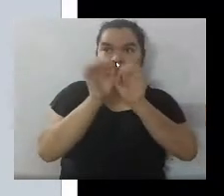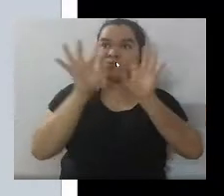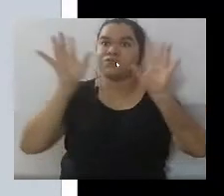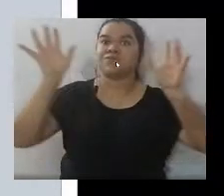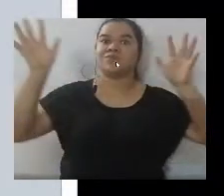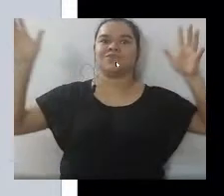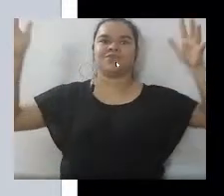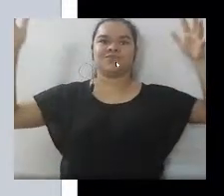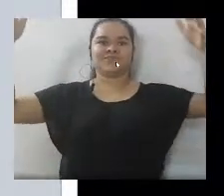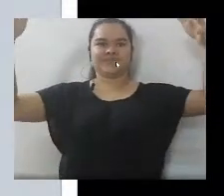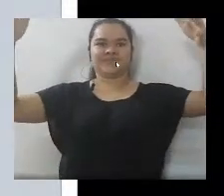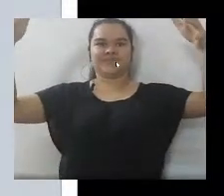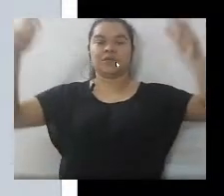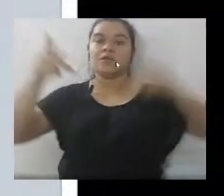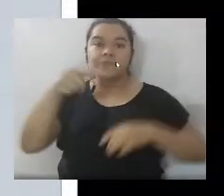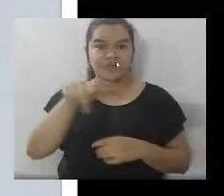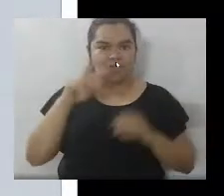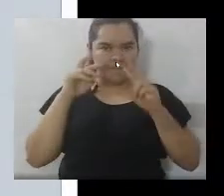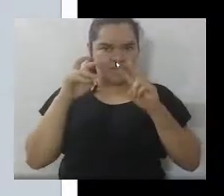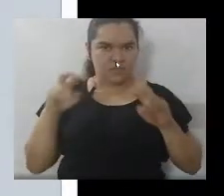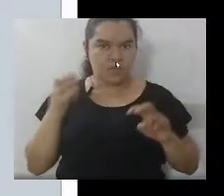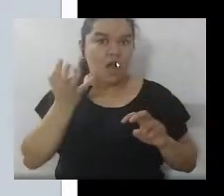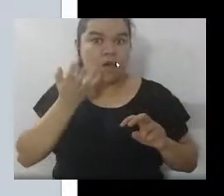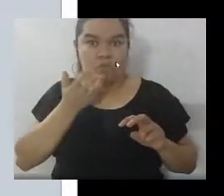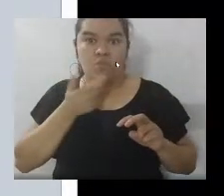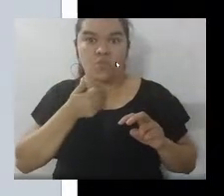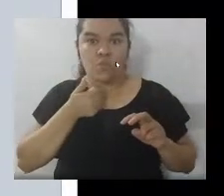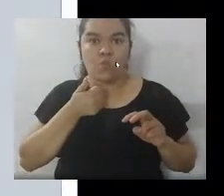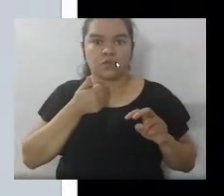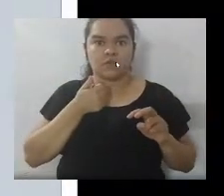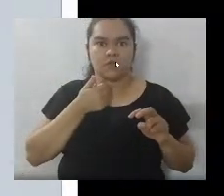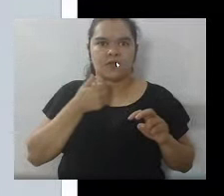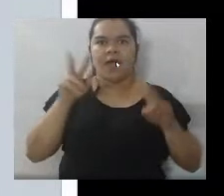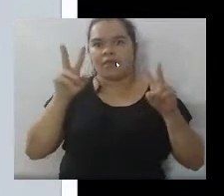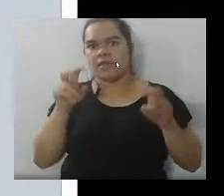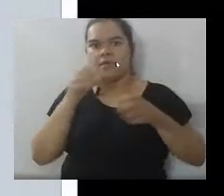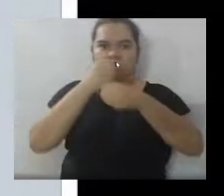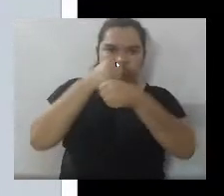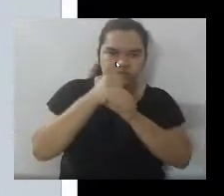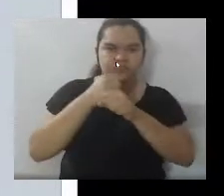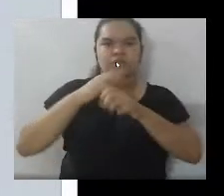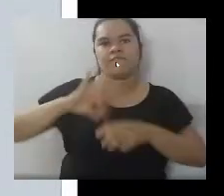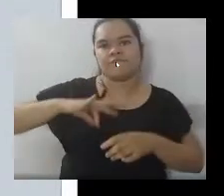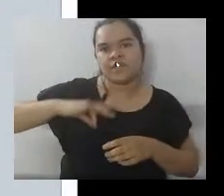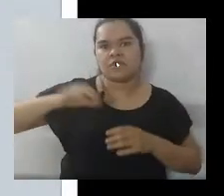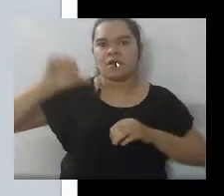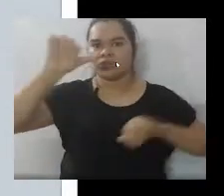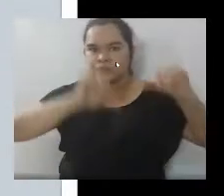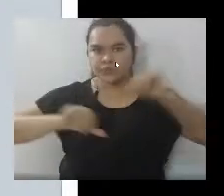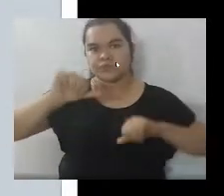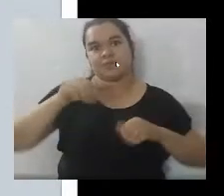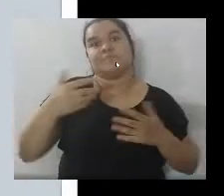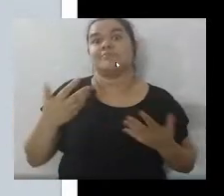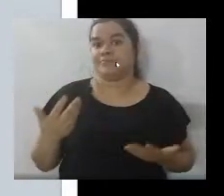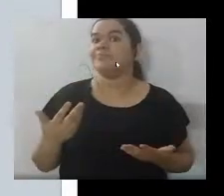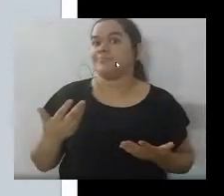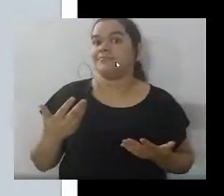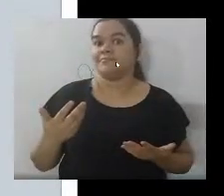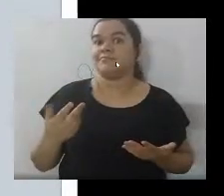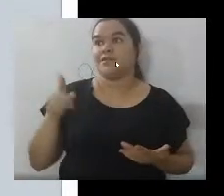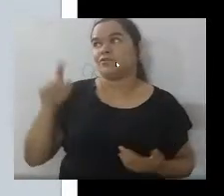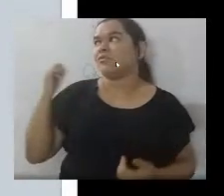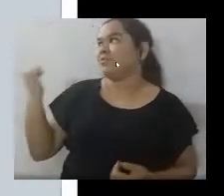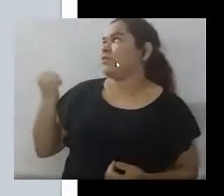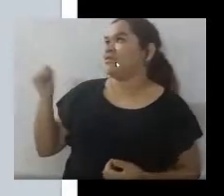interesa la investigación en toda esta ciencia bioquímica, claramente no es un dato menor esto que les estoy